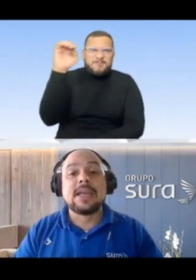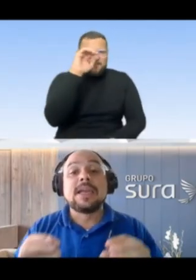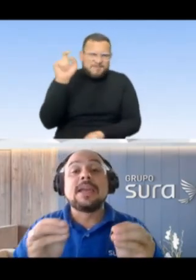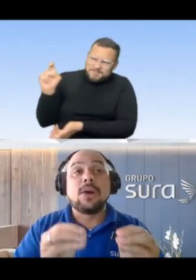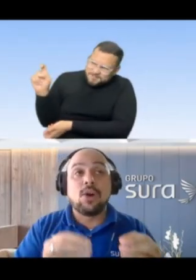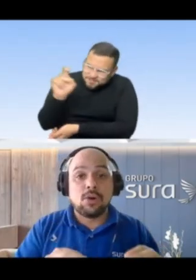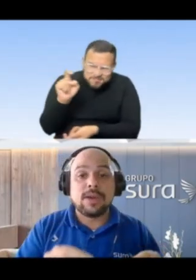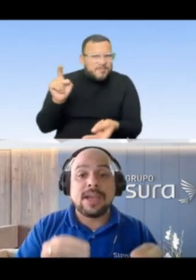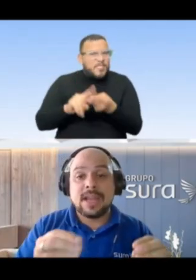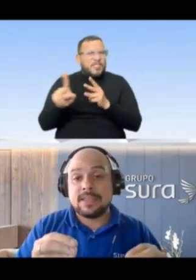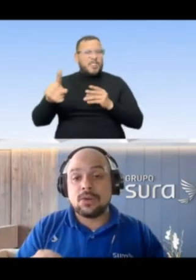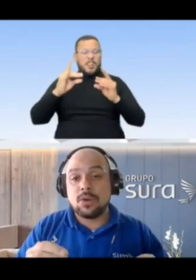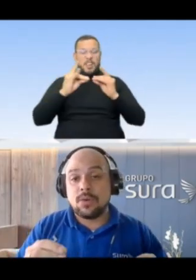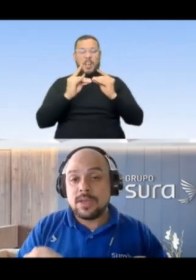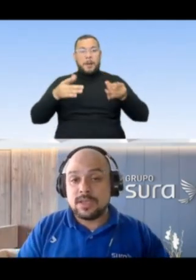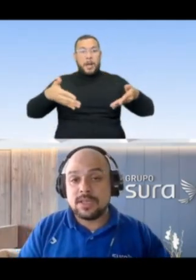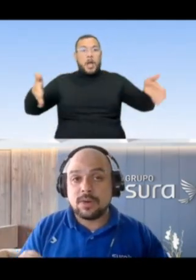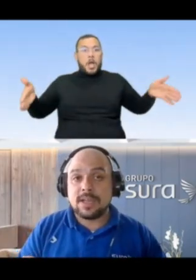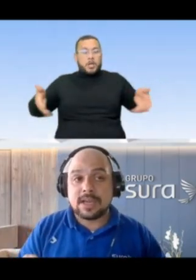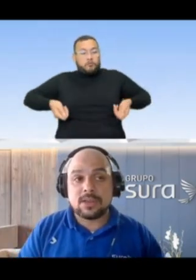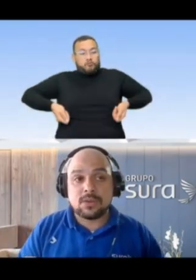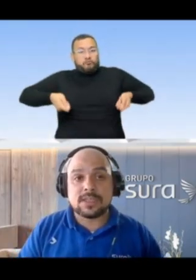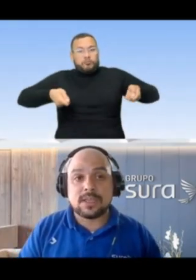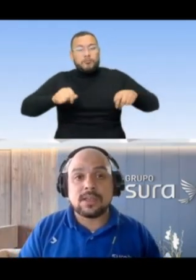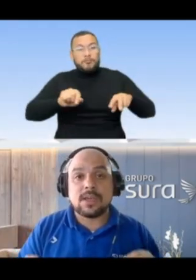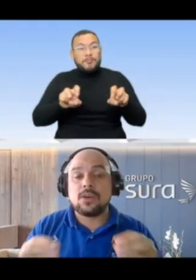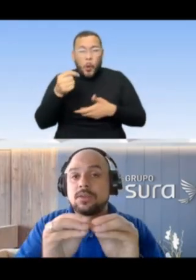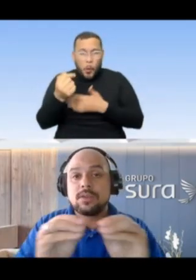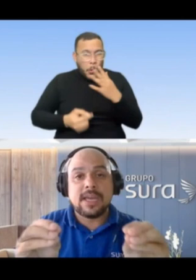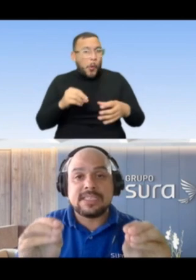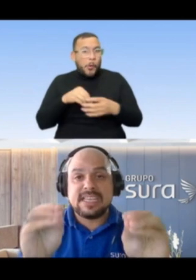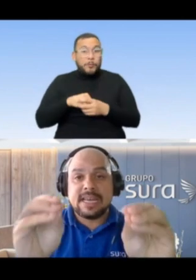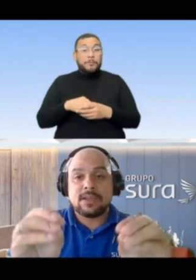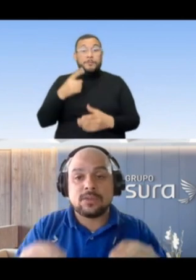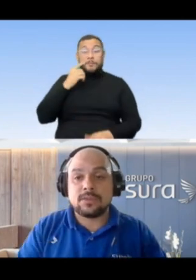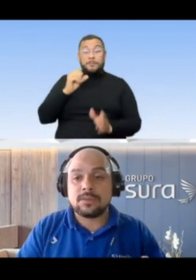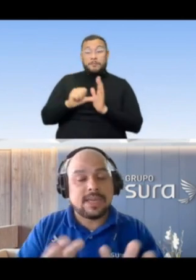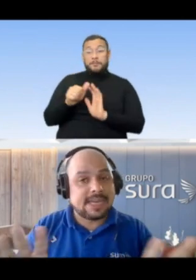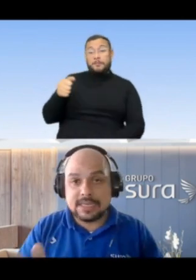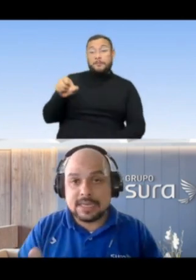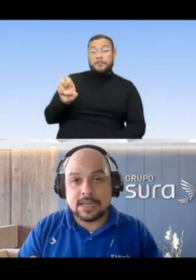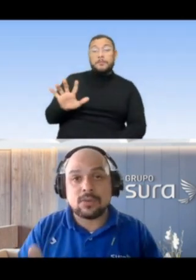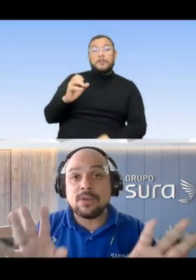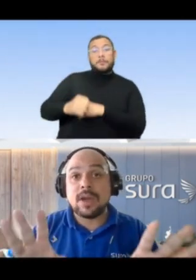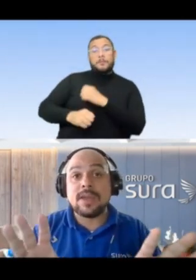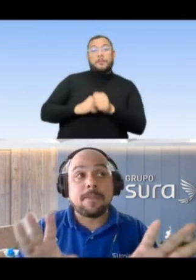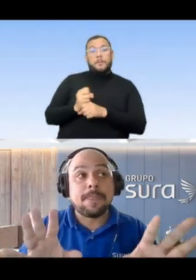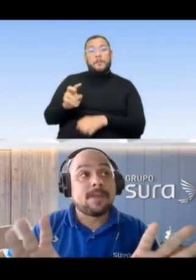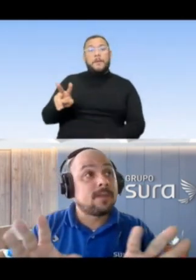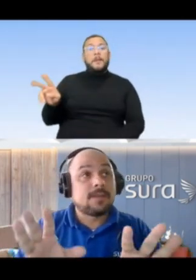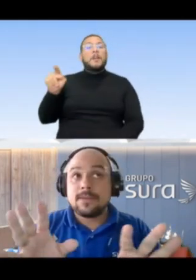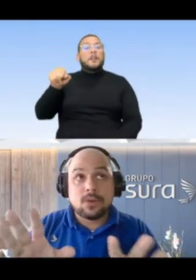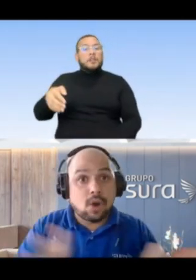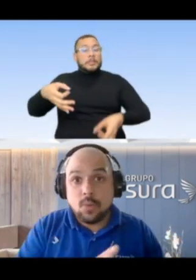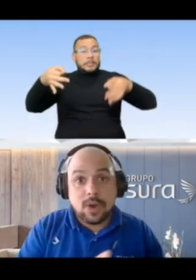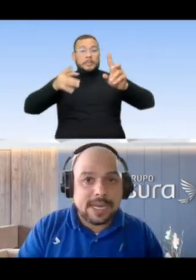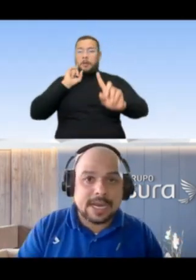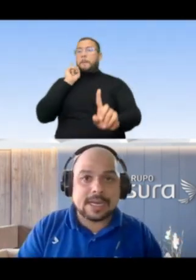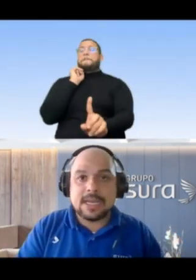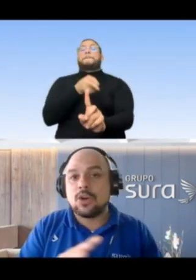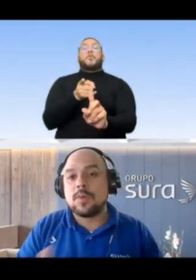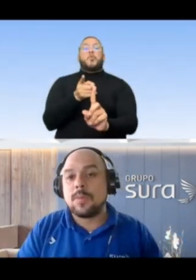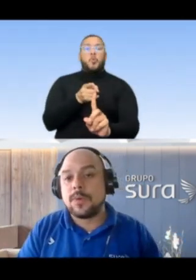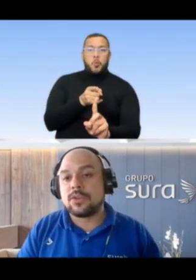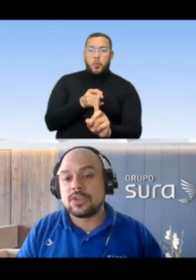etcétera, etcétera. Ojo, el artículo 25 del decreto 1072 es directo, ahí no hay